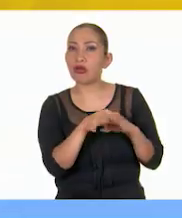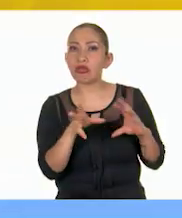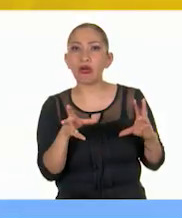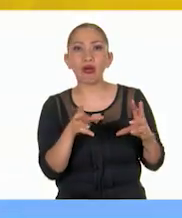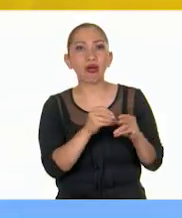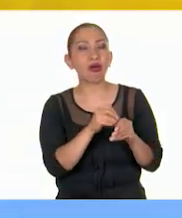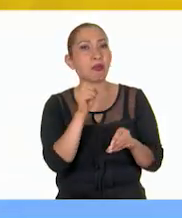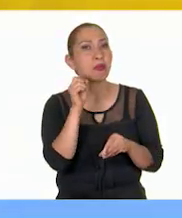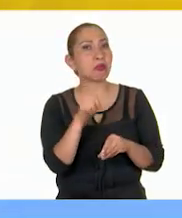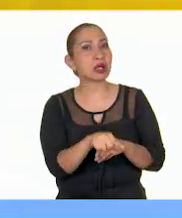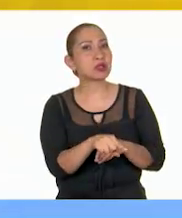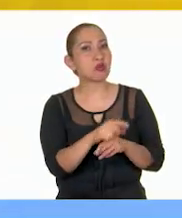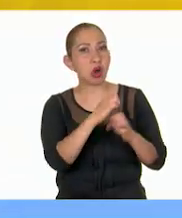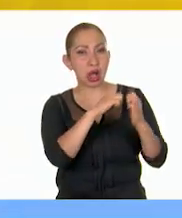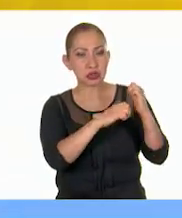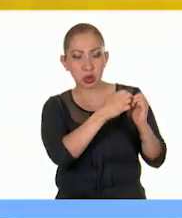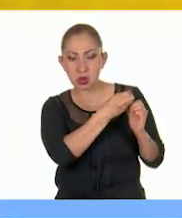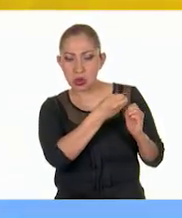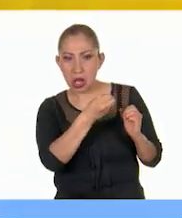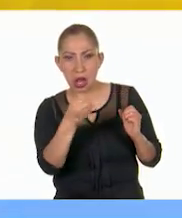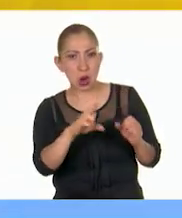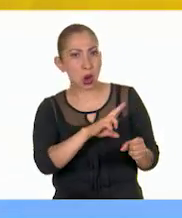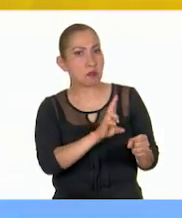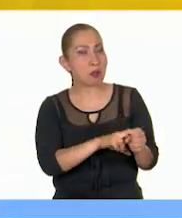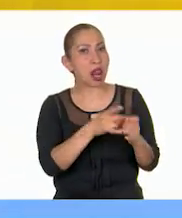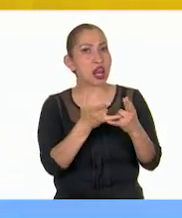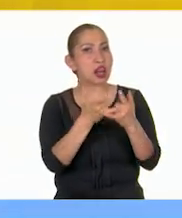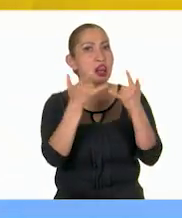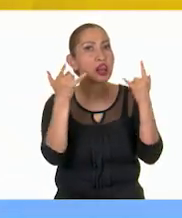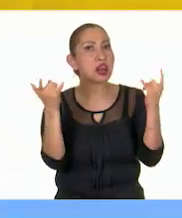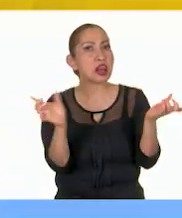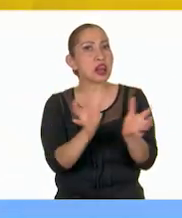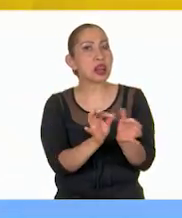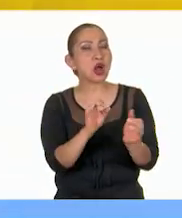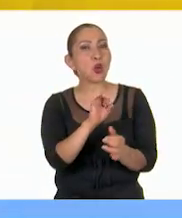otras cosas, con la estructura tradicional del cuento,